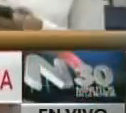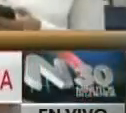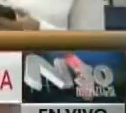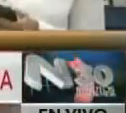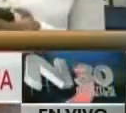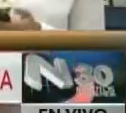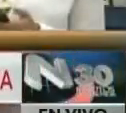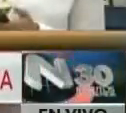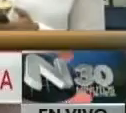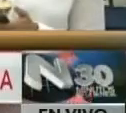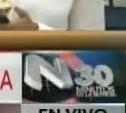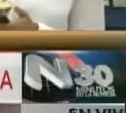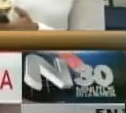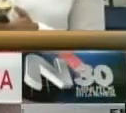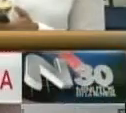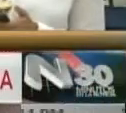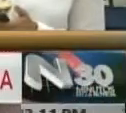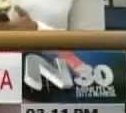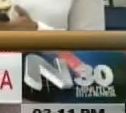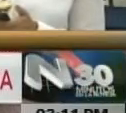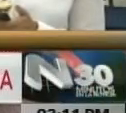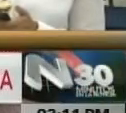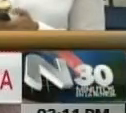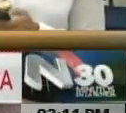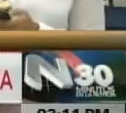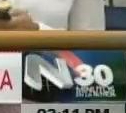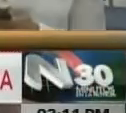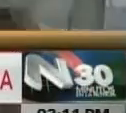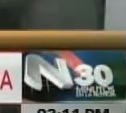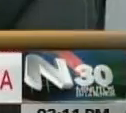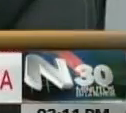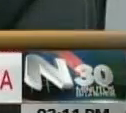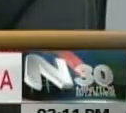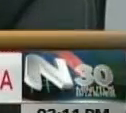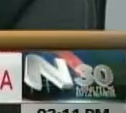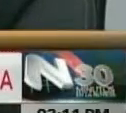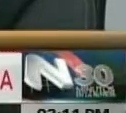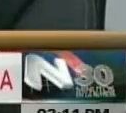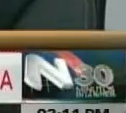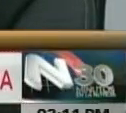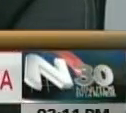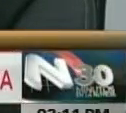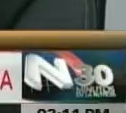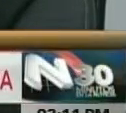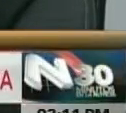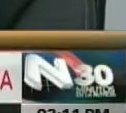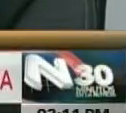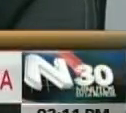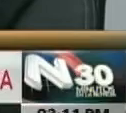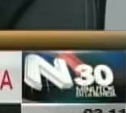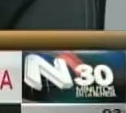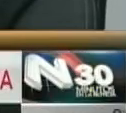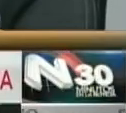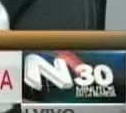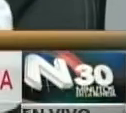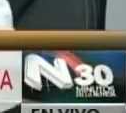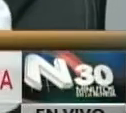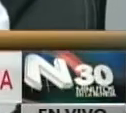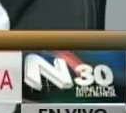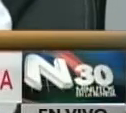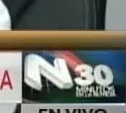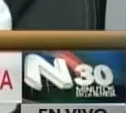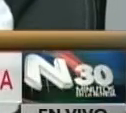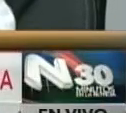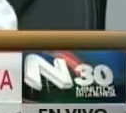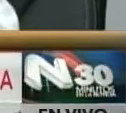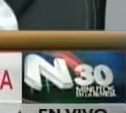que estamos cumpliendo, que ambas partes cumplen lo acordado. Por lo tanto, es una parte del punto 6 que